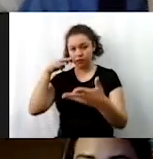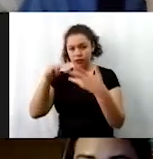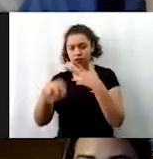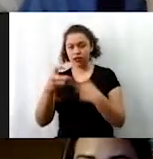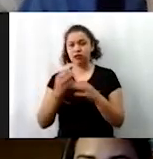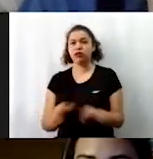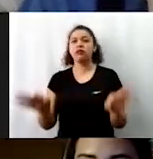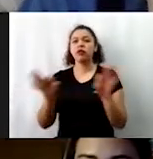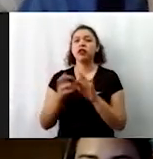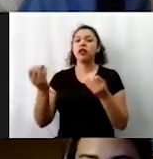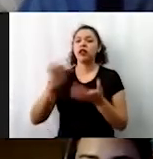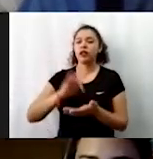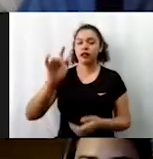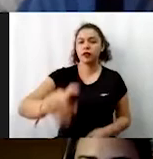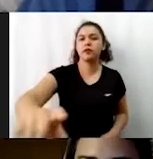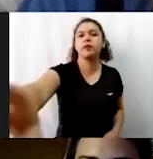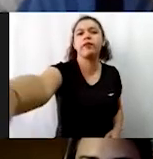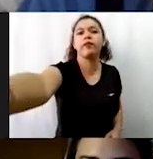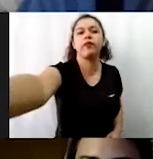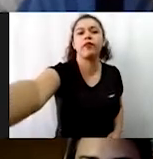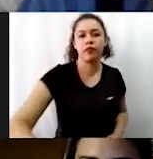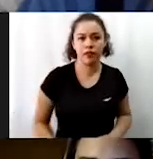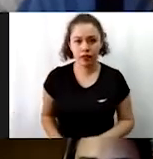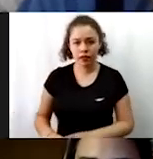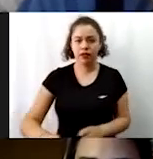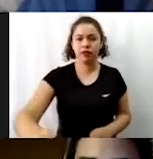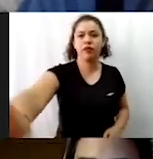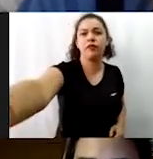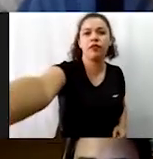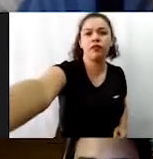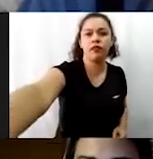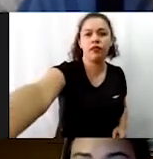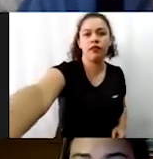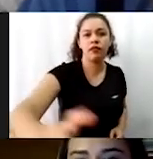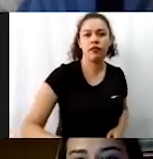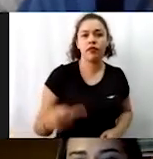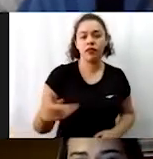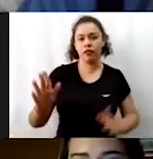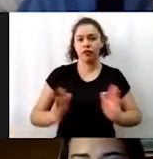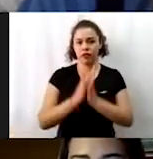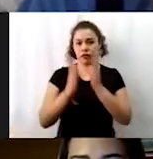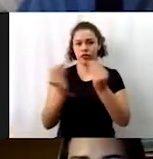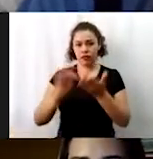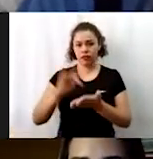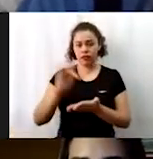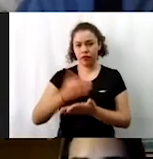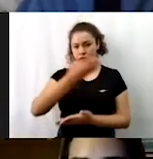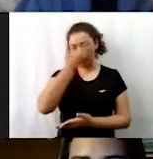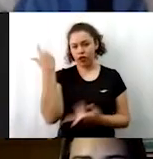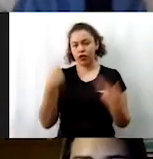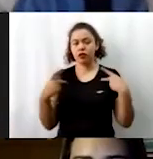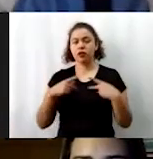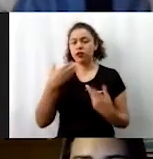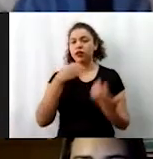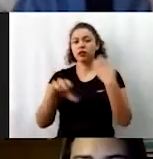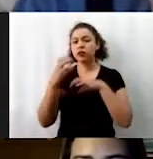Gracias. Muchas gracias por sus participaciones. No sé si alguien más quiere hacer otro comentario. Sé